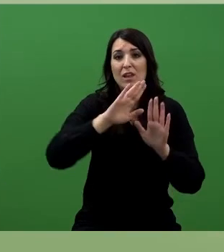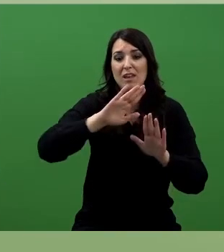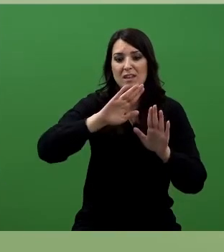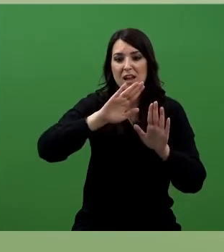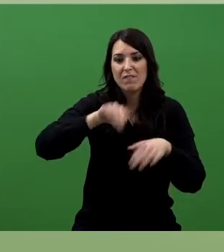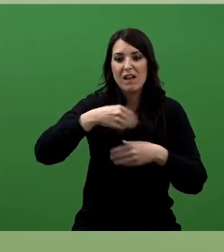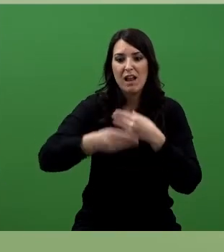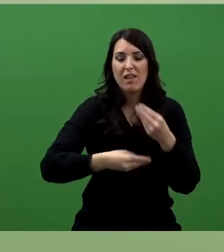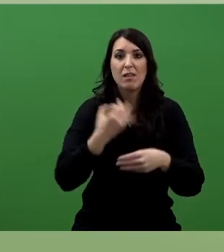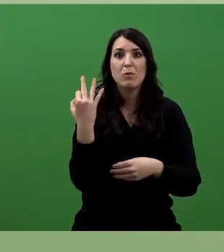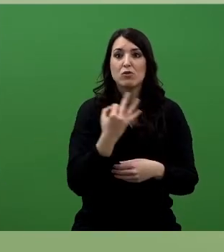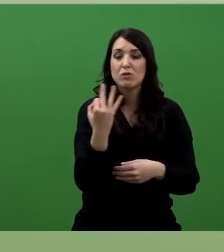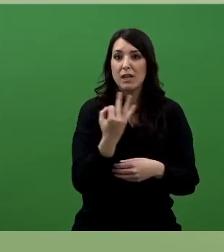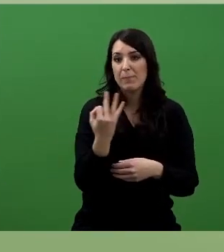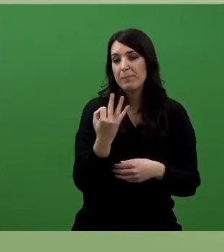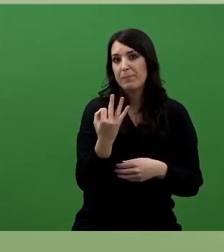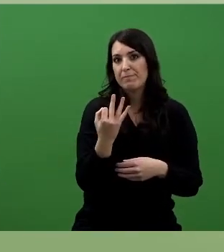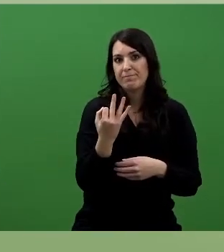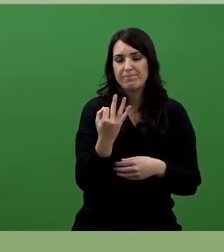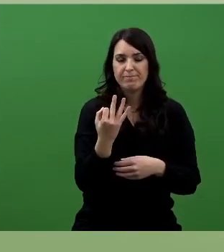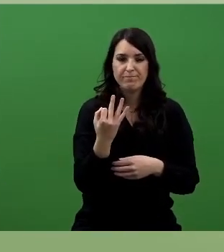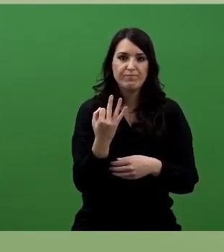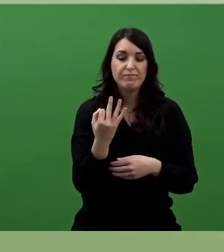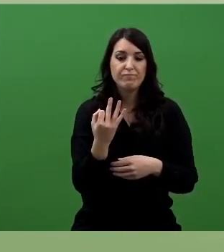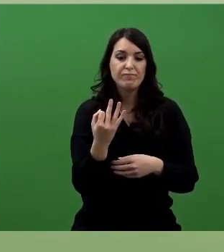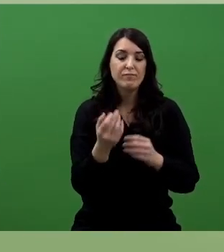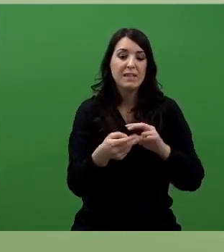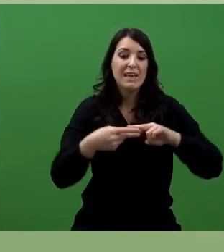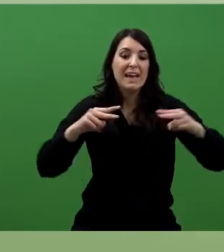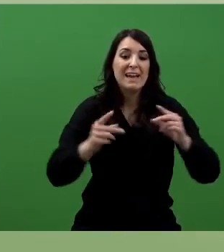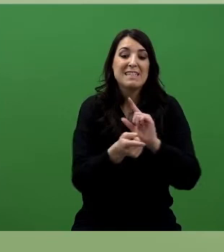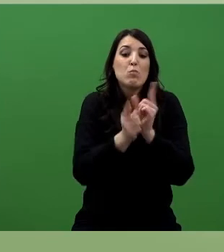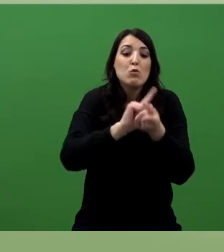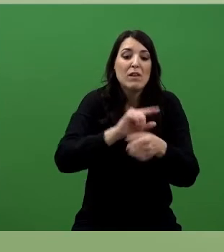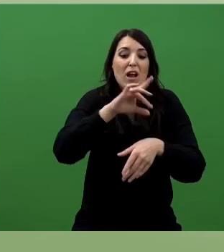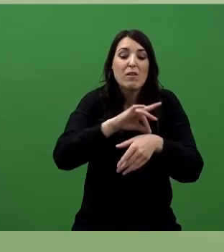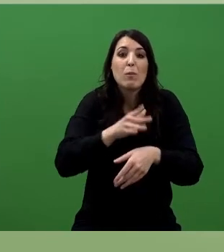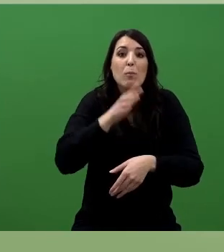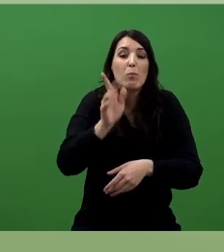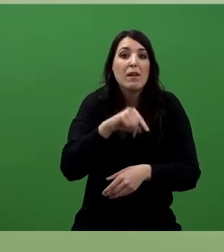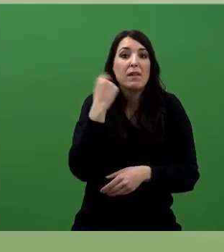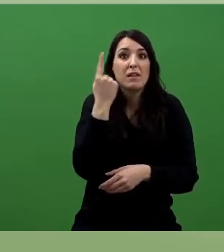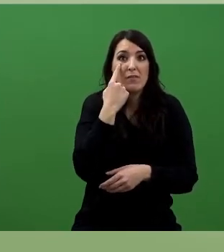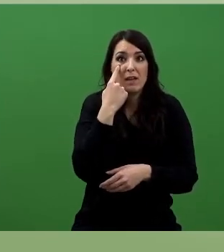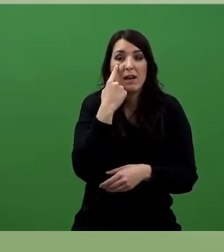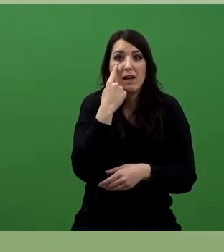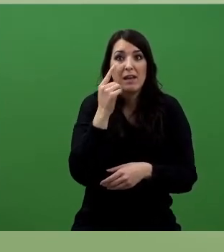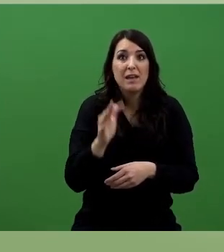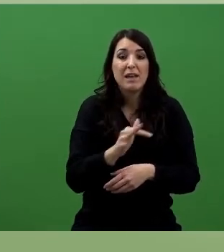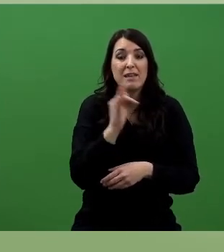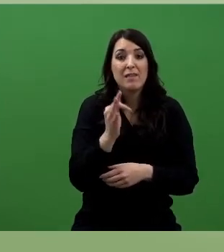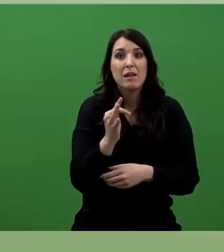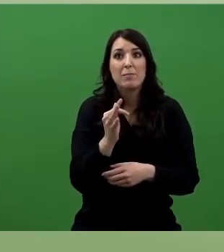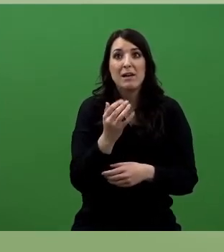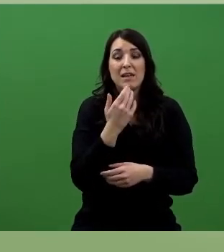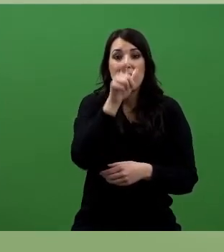es identificar posibles mutaciones que causan la enfermedad y el clínico es el único, el que conoce el paciente es el